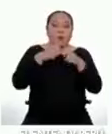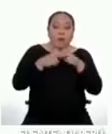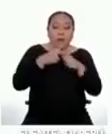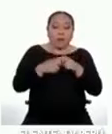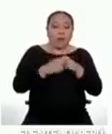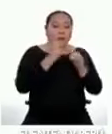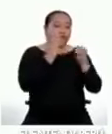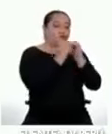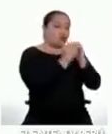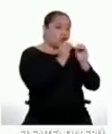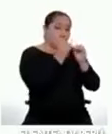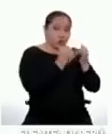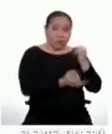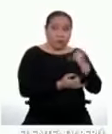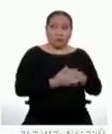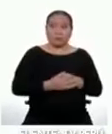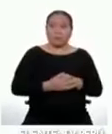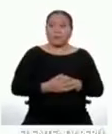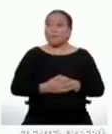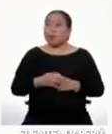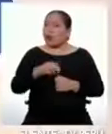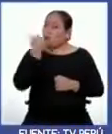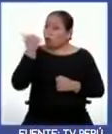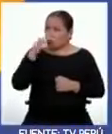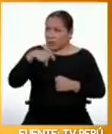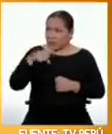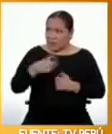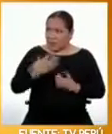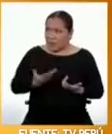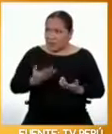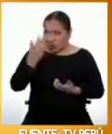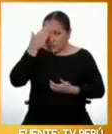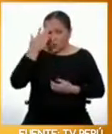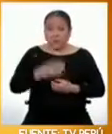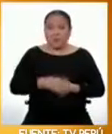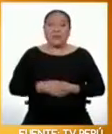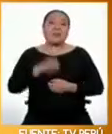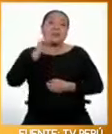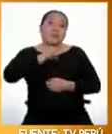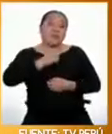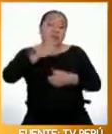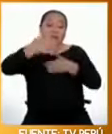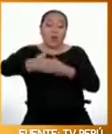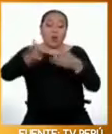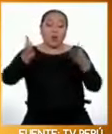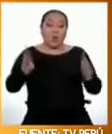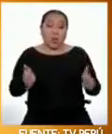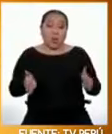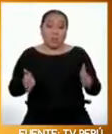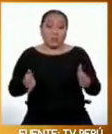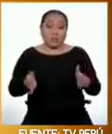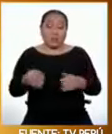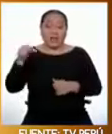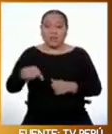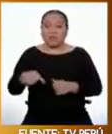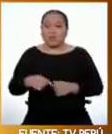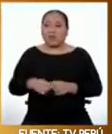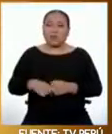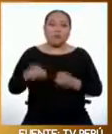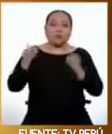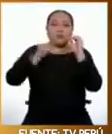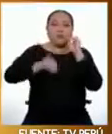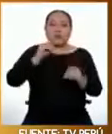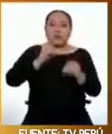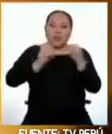¿Hay algunos elementos extra que debemos tener en cuenta? La escenografía, por ejemplo, que son los elementos que le dan contexto